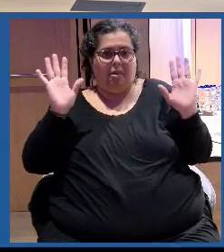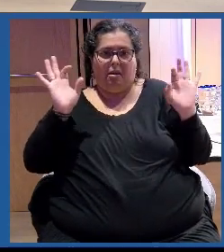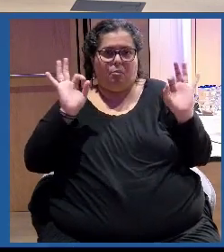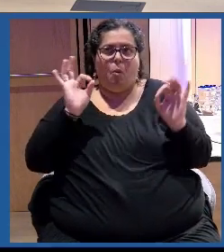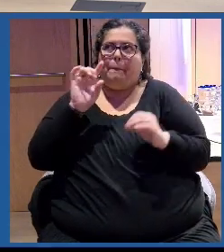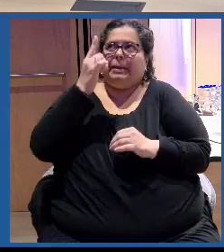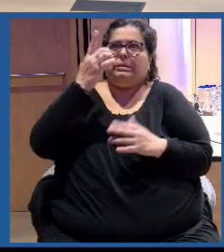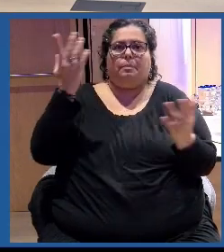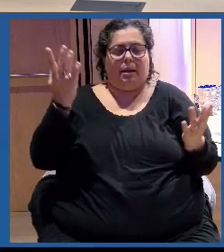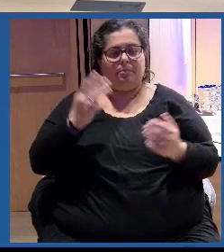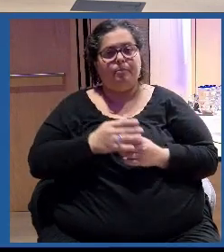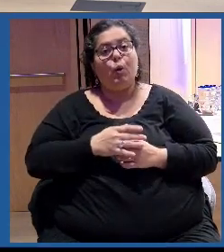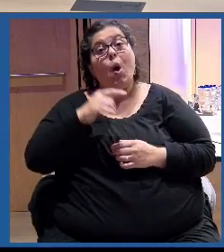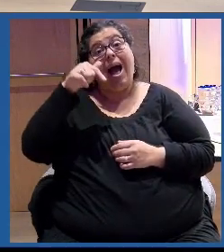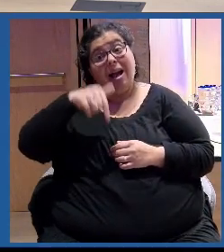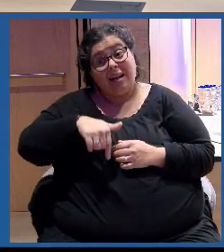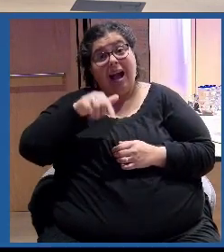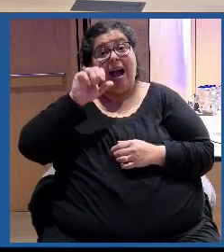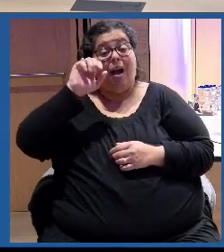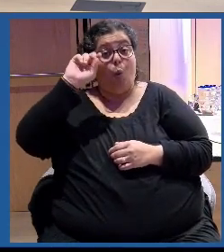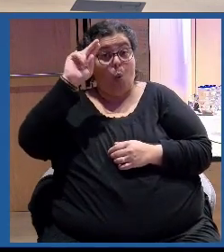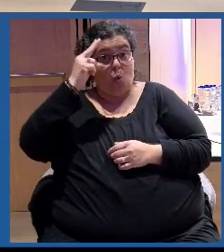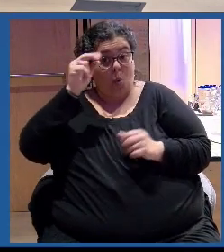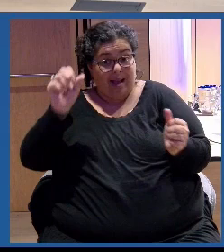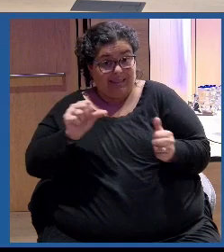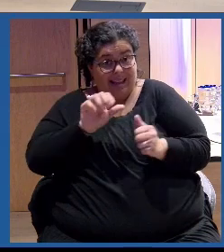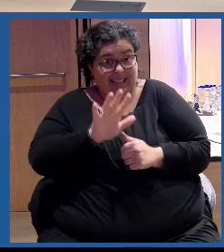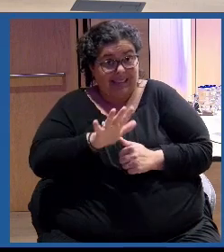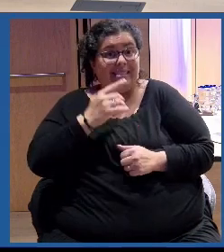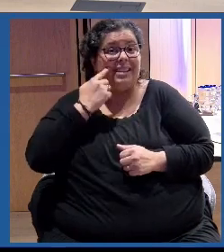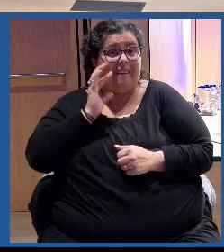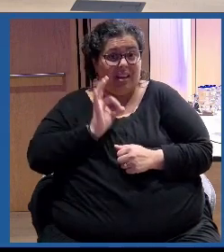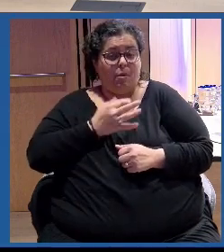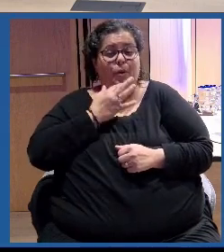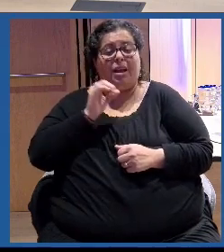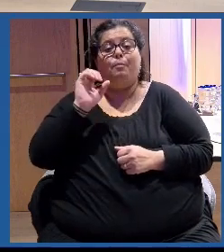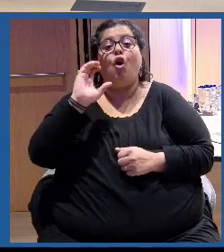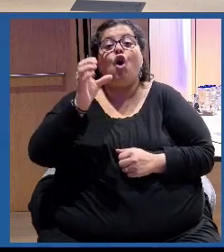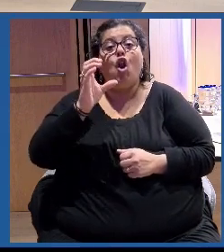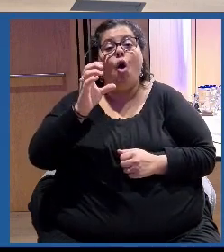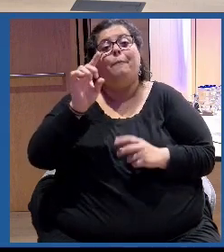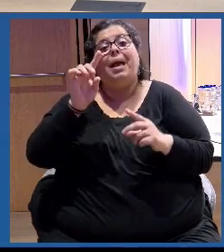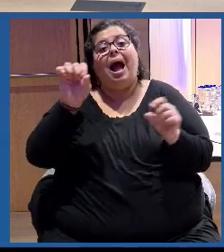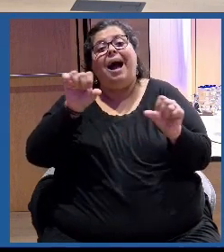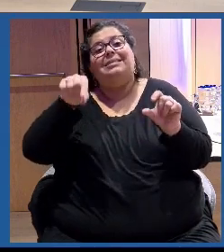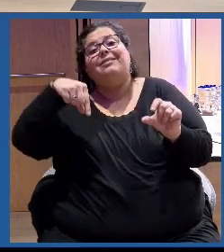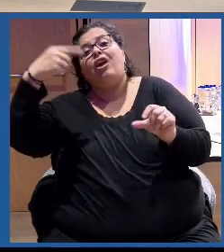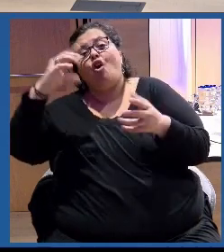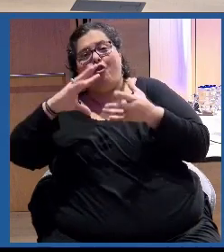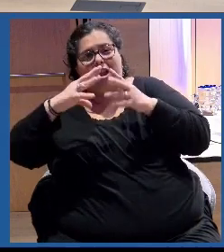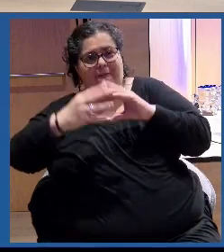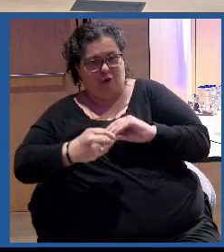es la forma en Uruguay. Sabemos que en otros países, en Colombia, se usan otras nomenclaturas, incluso lo